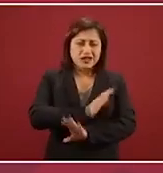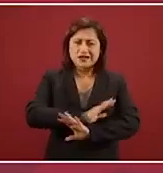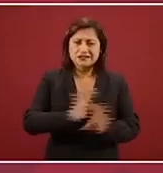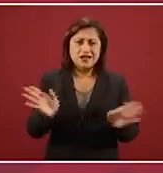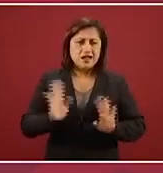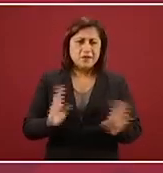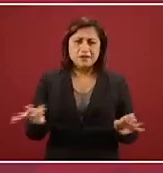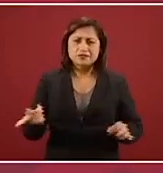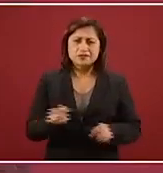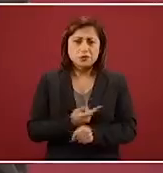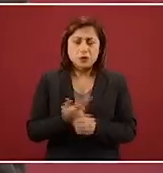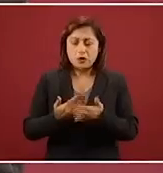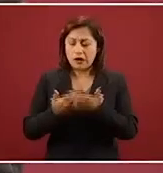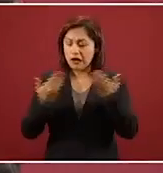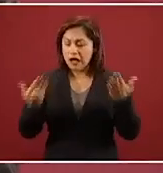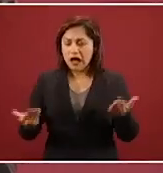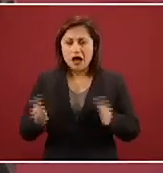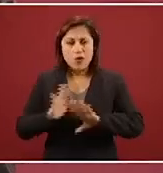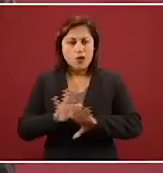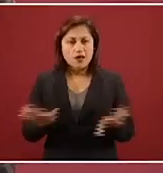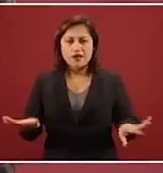no aplica.